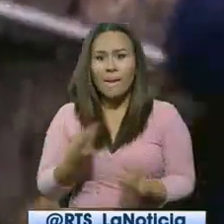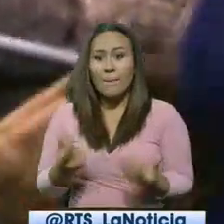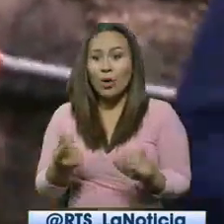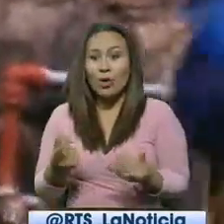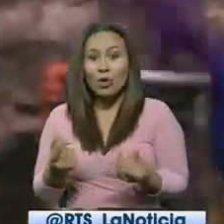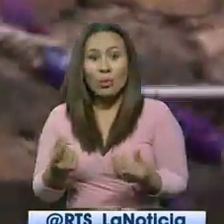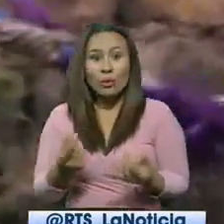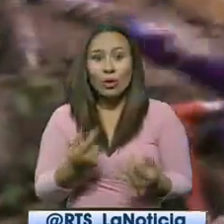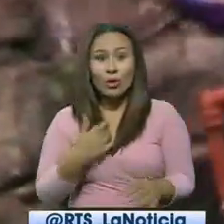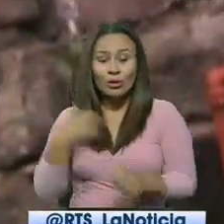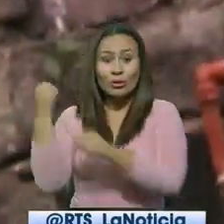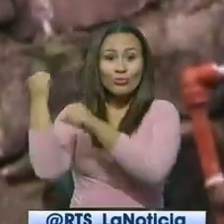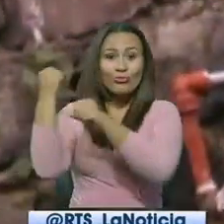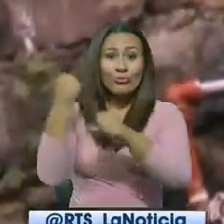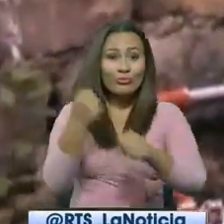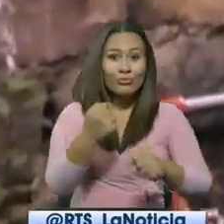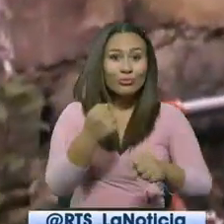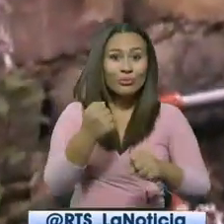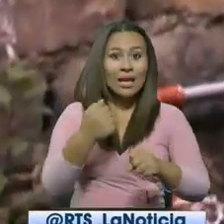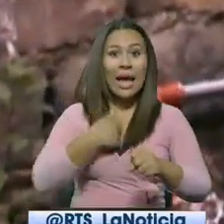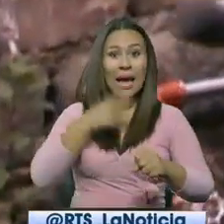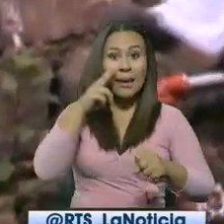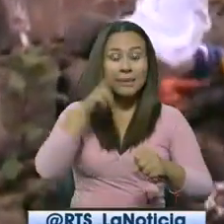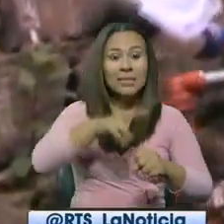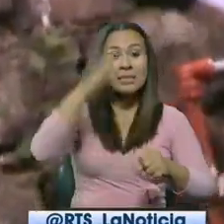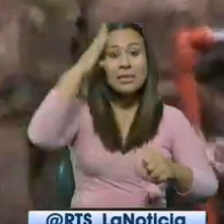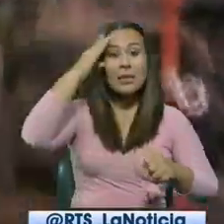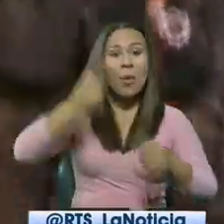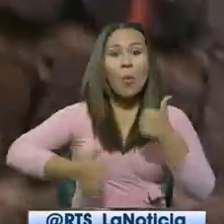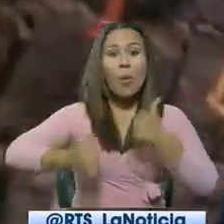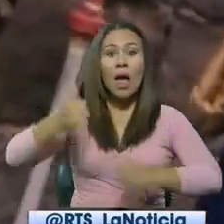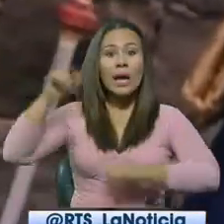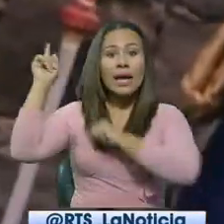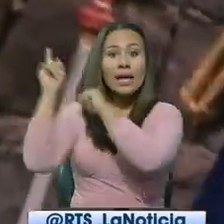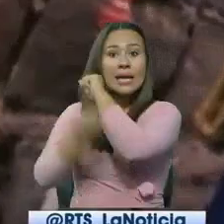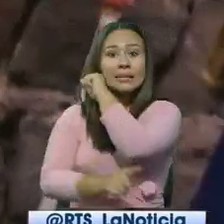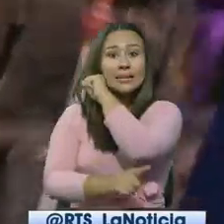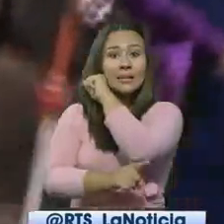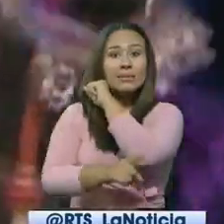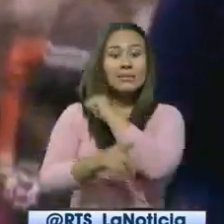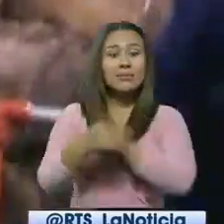les voy a alcanzar y sabrán cuál es el castigo.